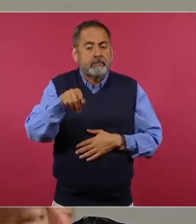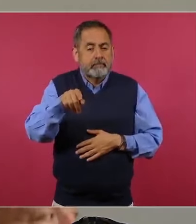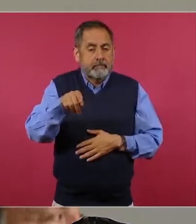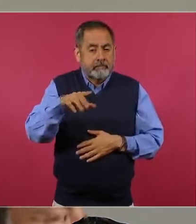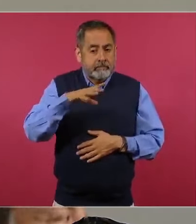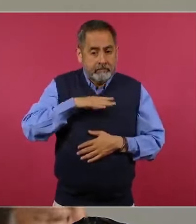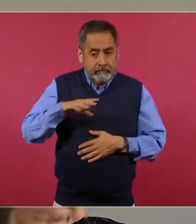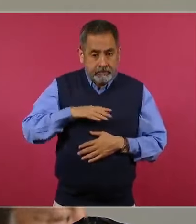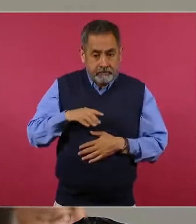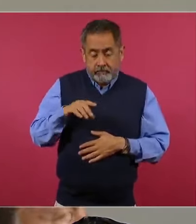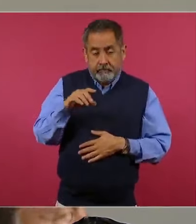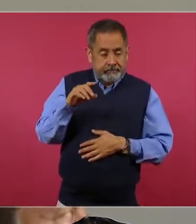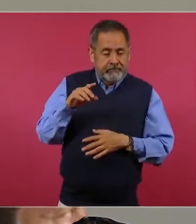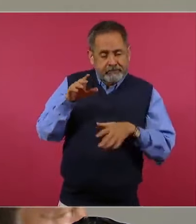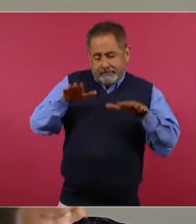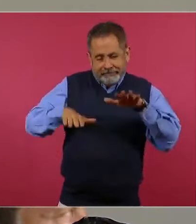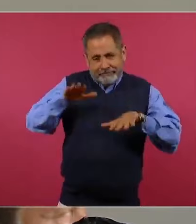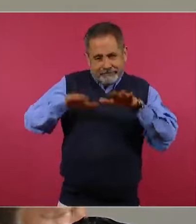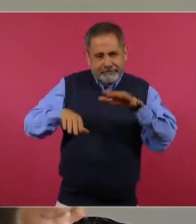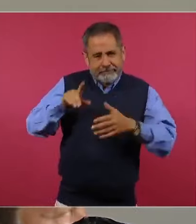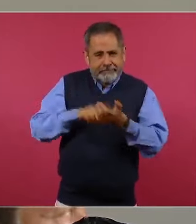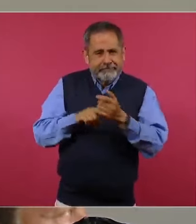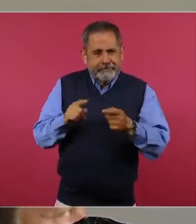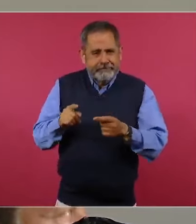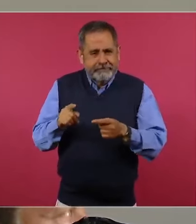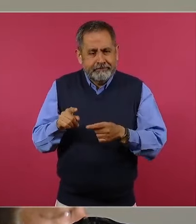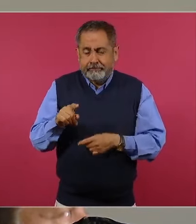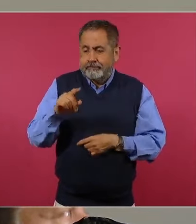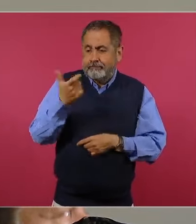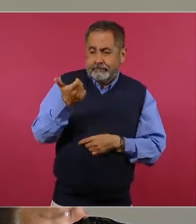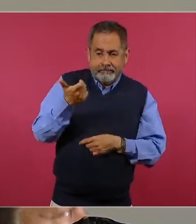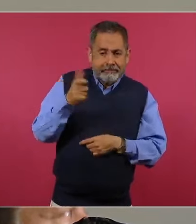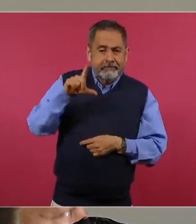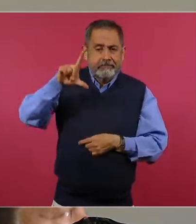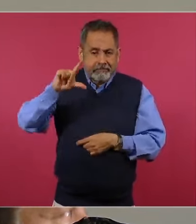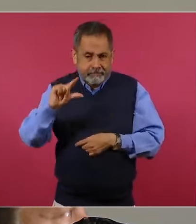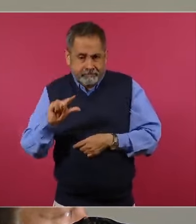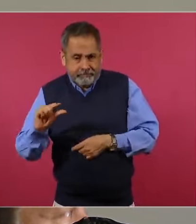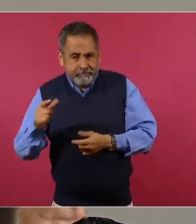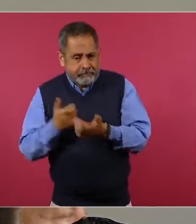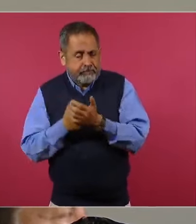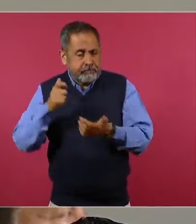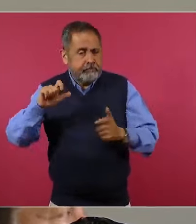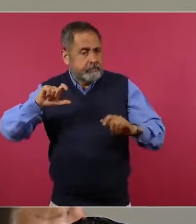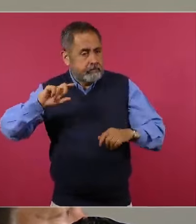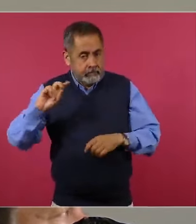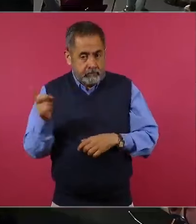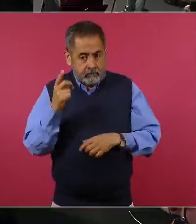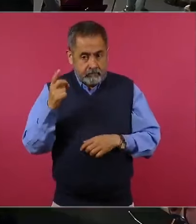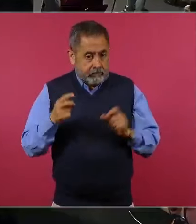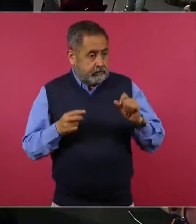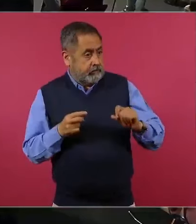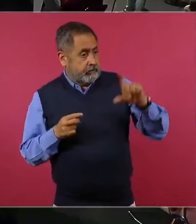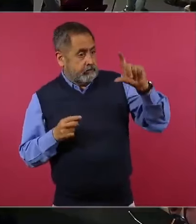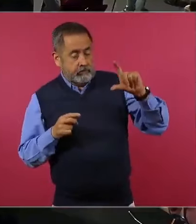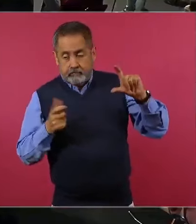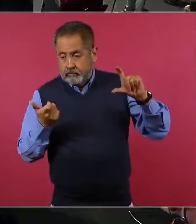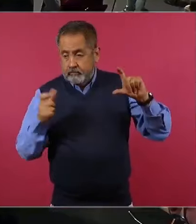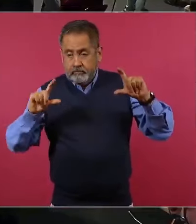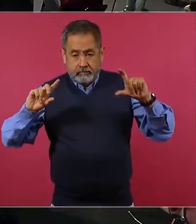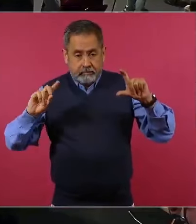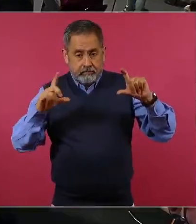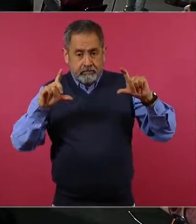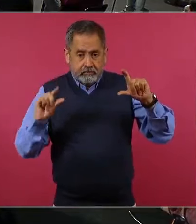cuando hay depreciación del peso, cuando hay volatilidad y hay depreciación del peso, el Banco de México